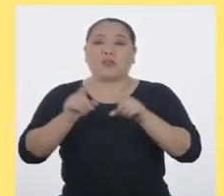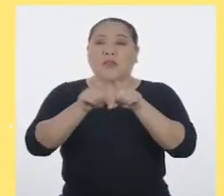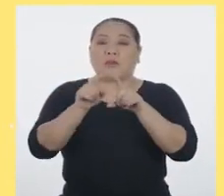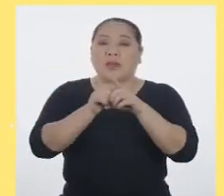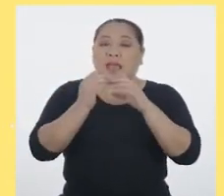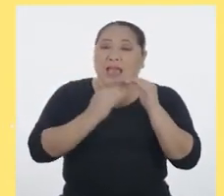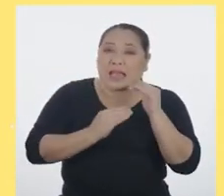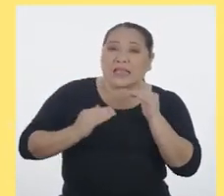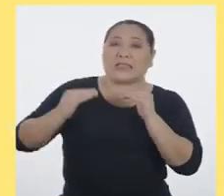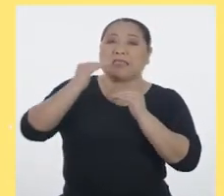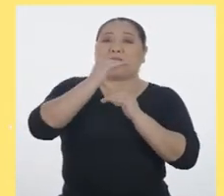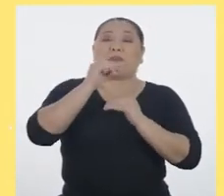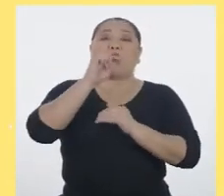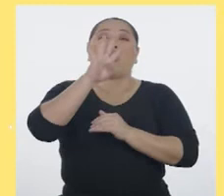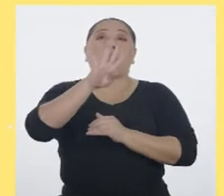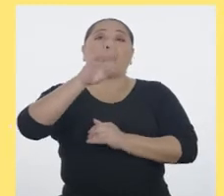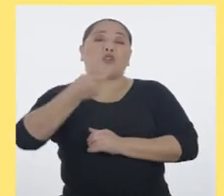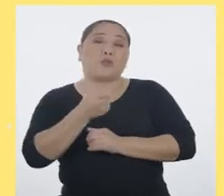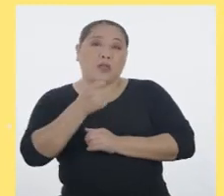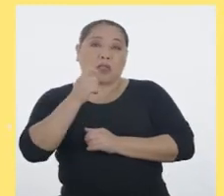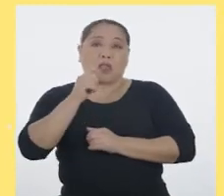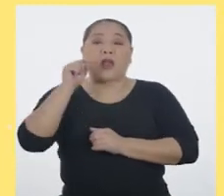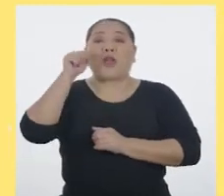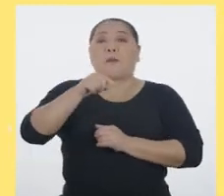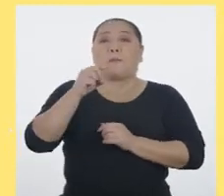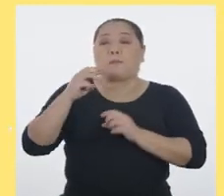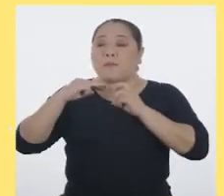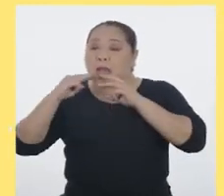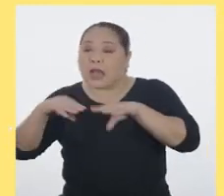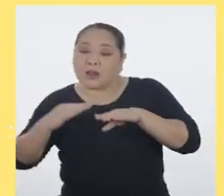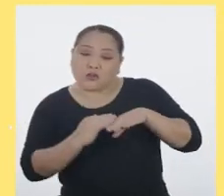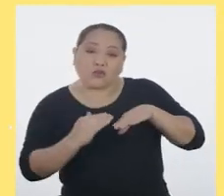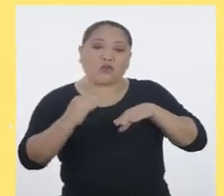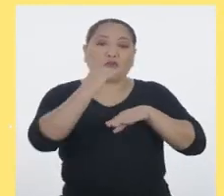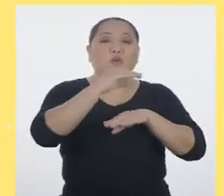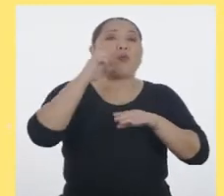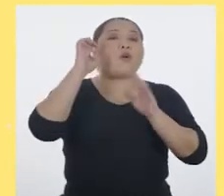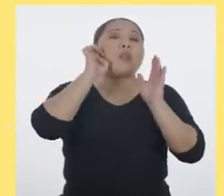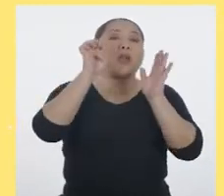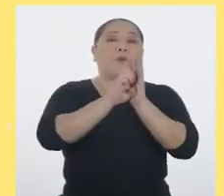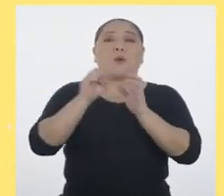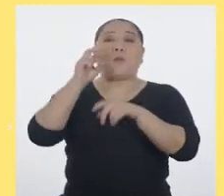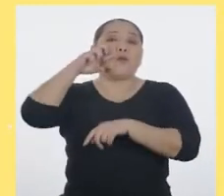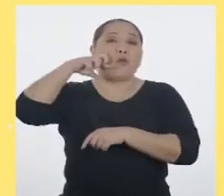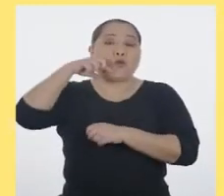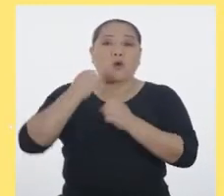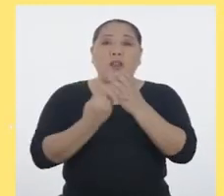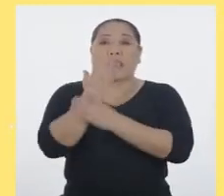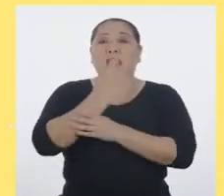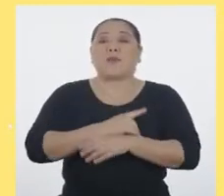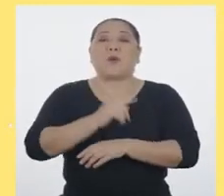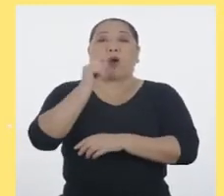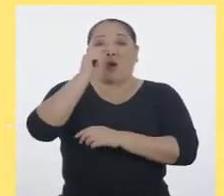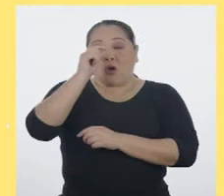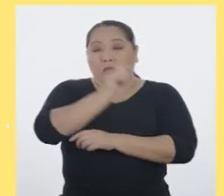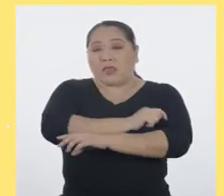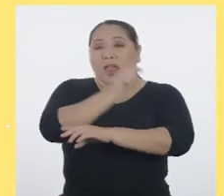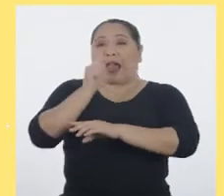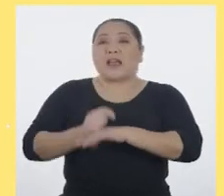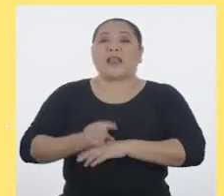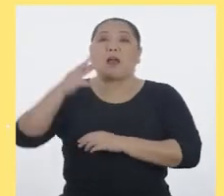en localidades por encima de los 4.000 metros sobre el nivel del mar. Por ejemplo, Puno, Arequipa,